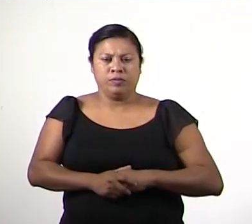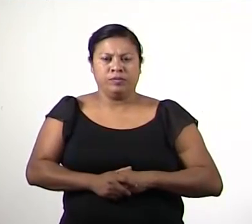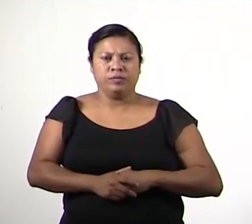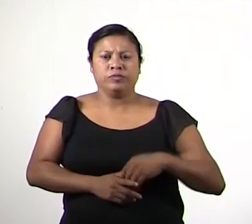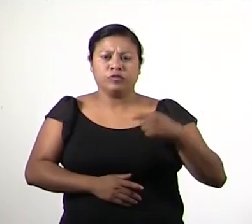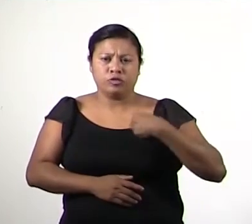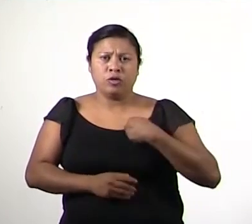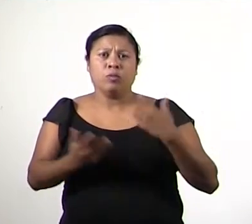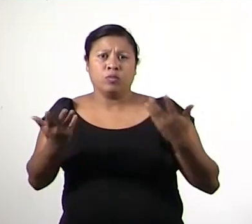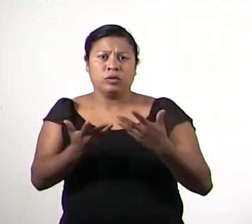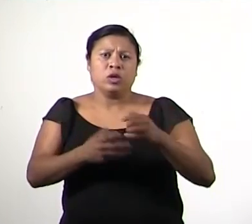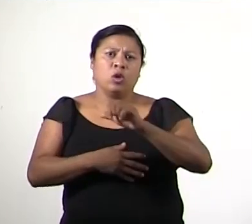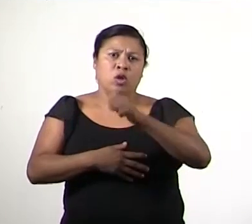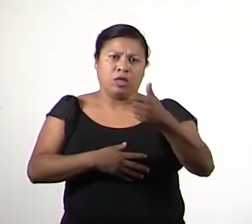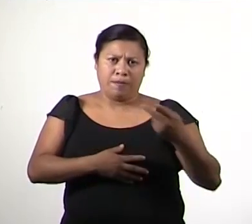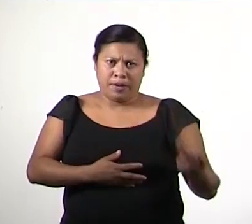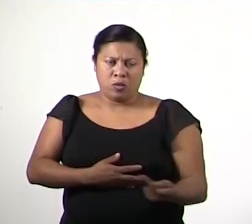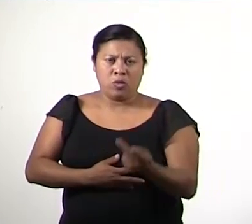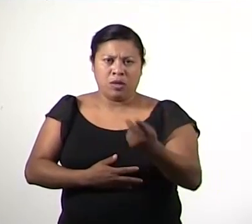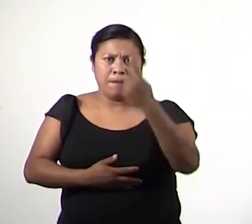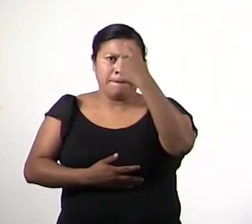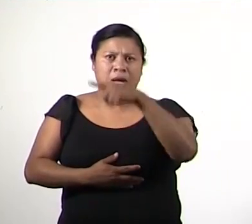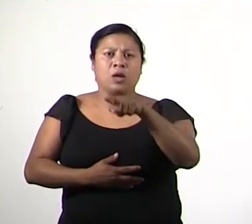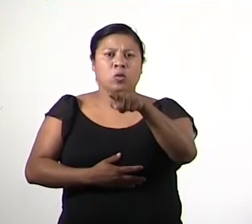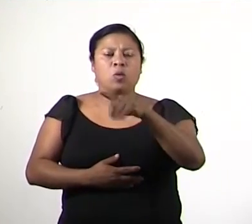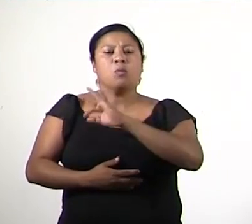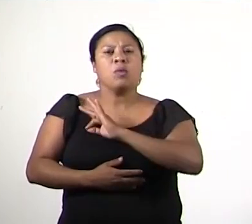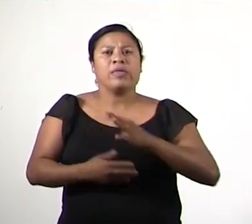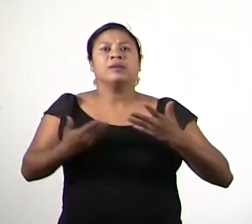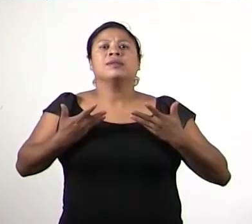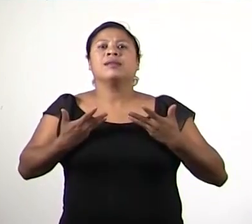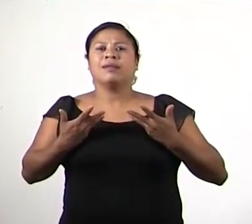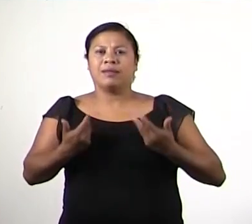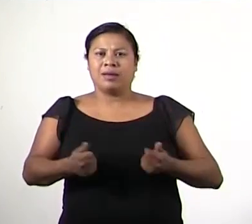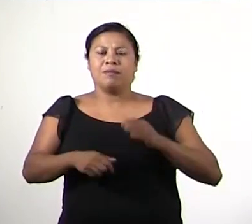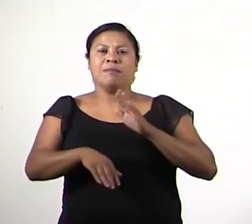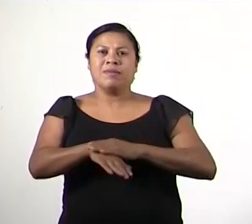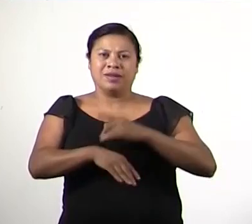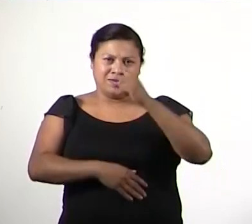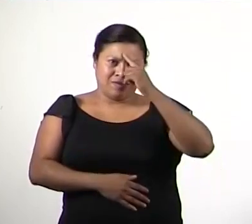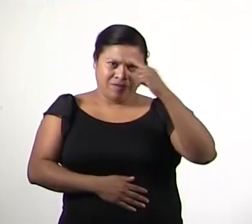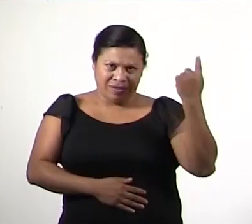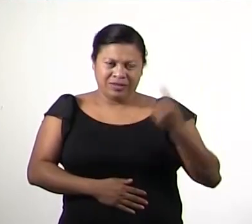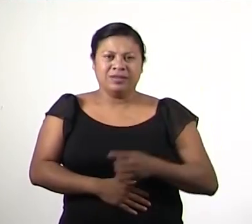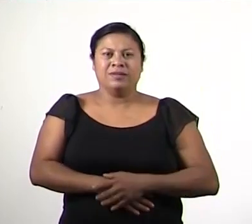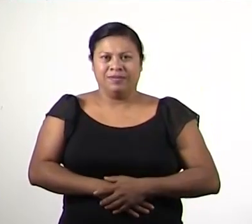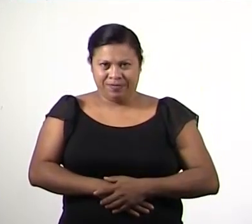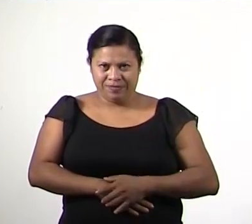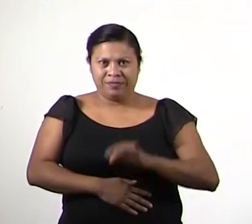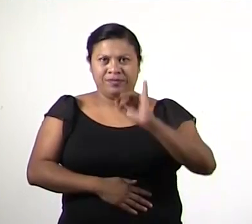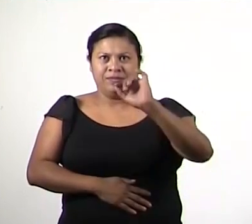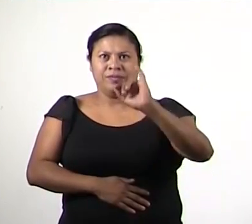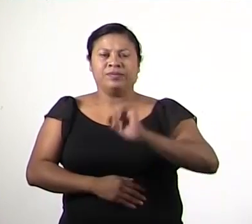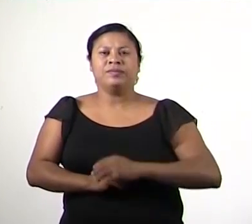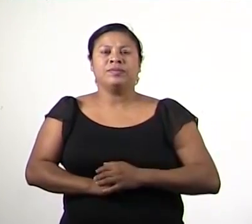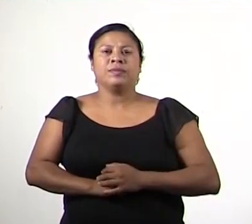voy a formular la pregunta nuevamente para que se te haga más sencilla y más fácil. ¿Sale?